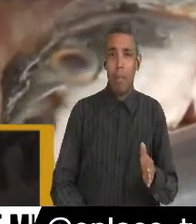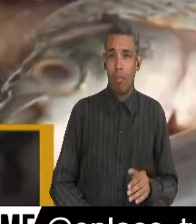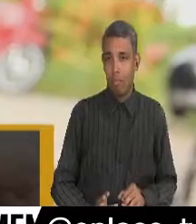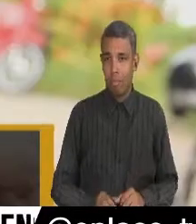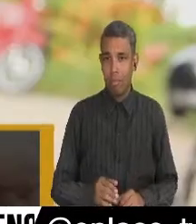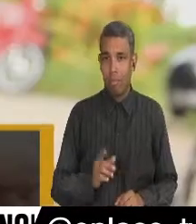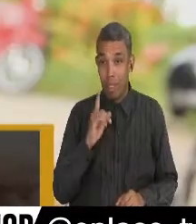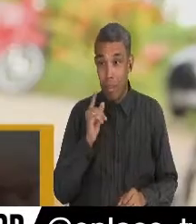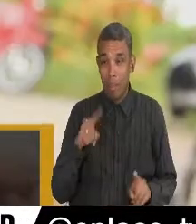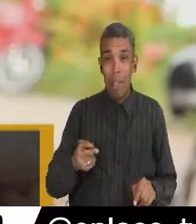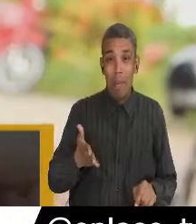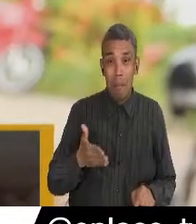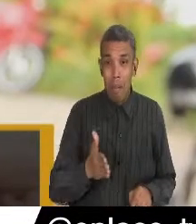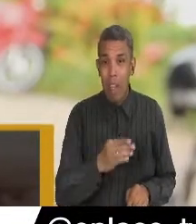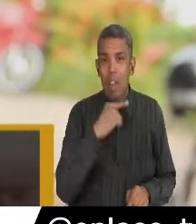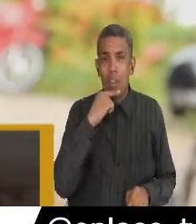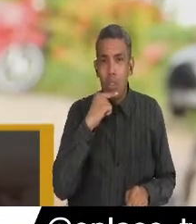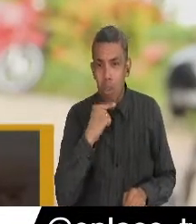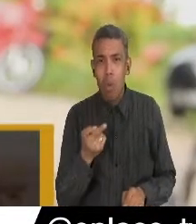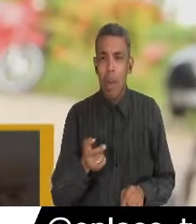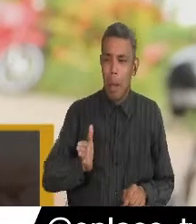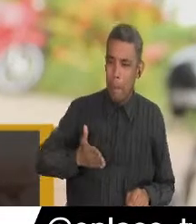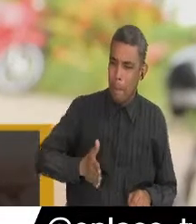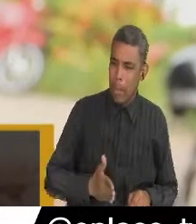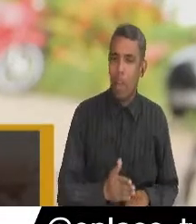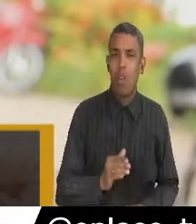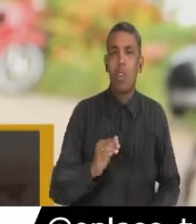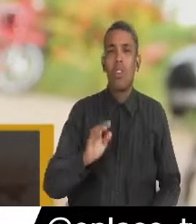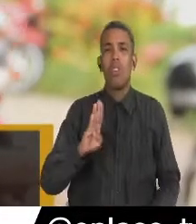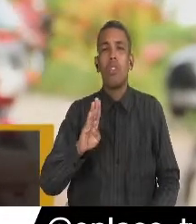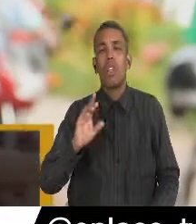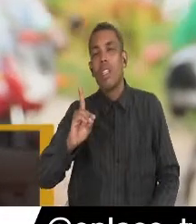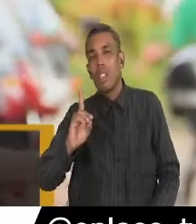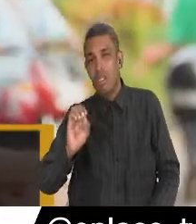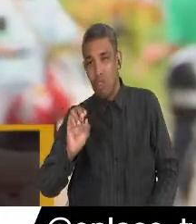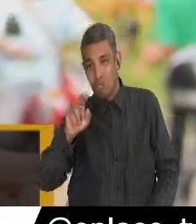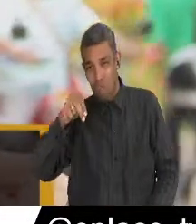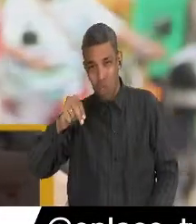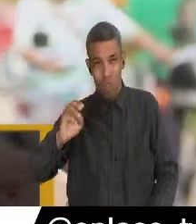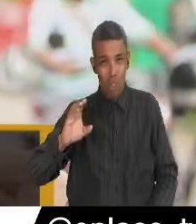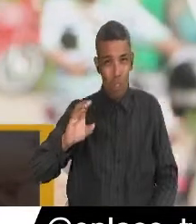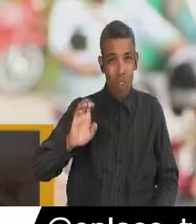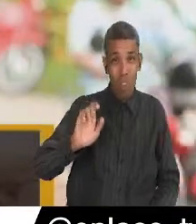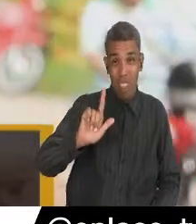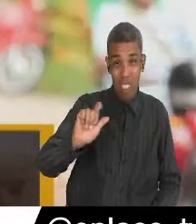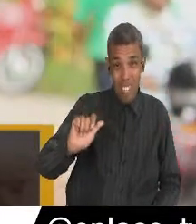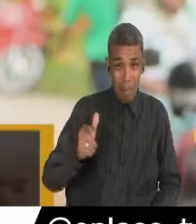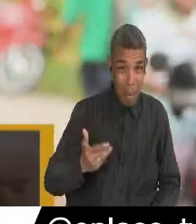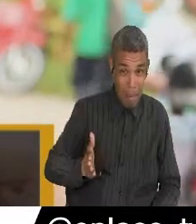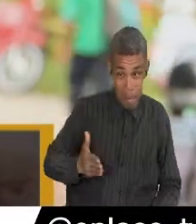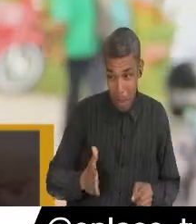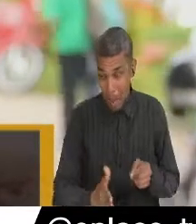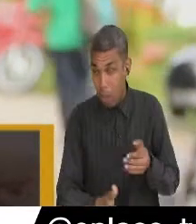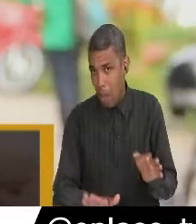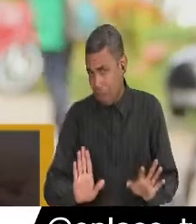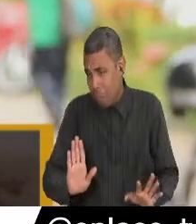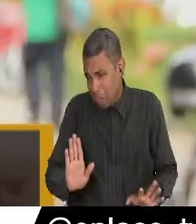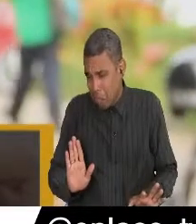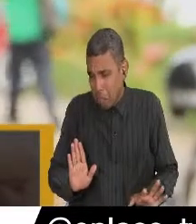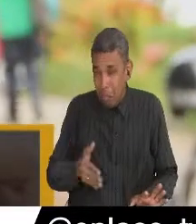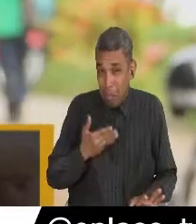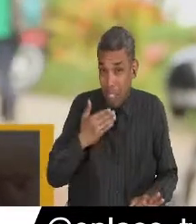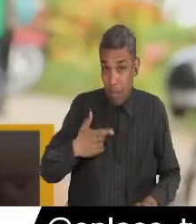mojarra roja, la doncella. Vamos a tener animalitos, pero entonces no en cantidad. Es decir, a la gente que, o sea, el que venga a Barranca Bermeja